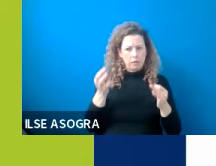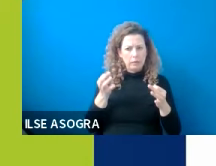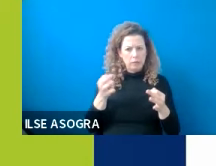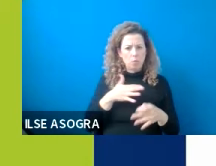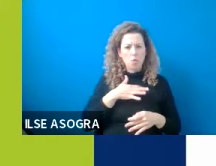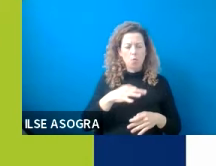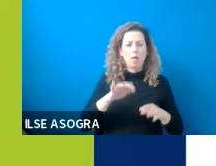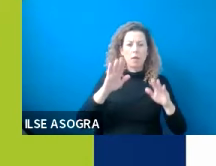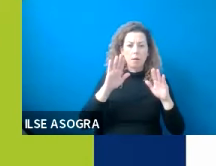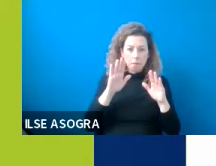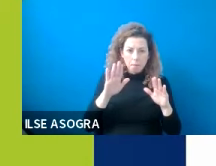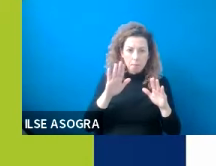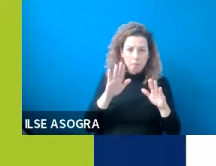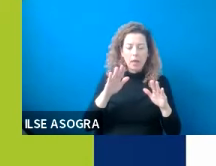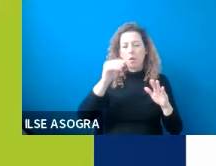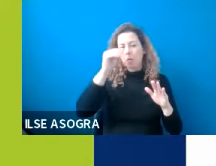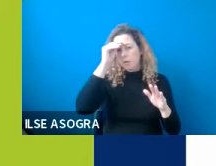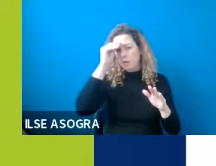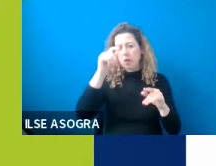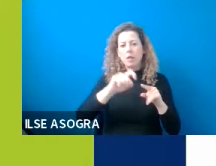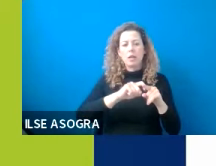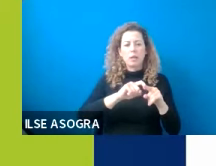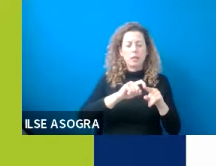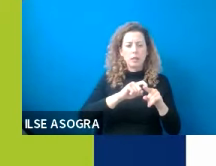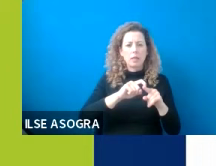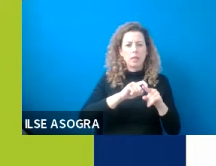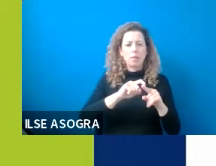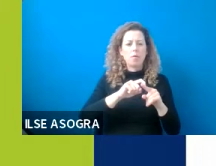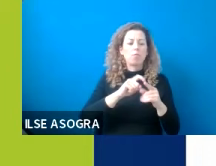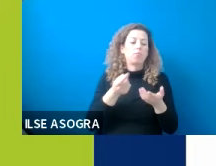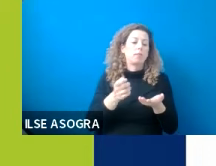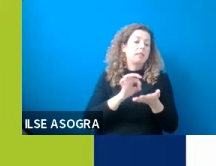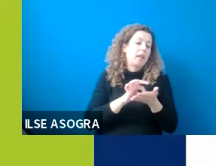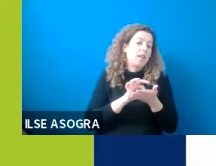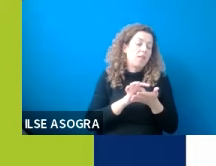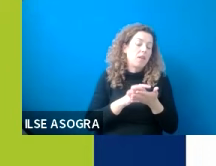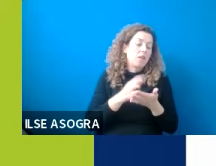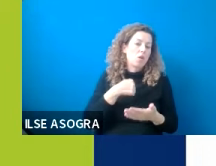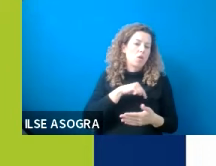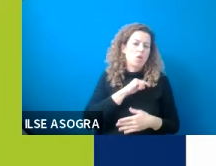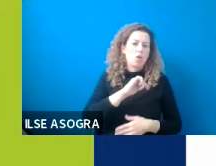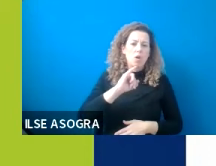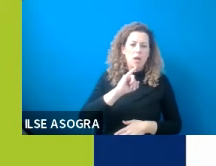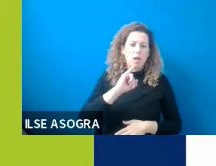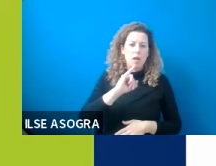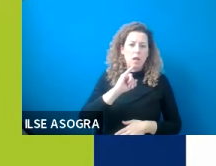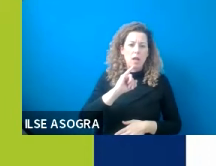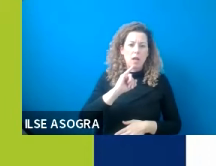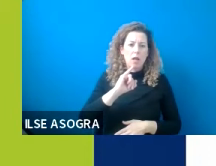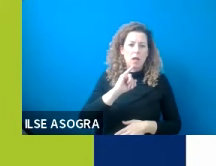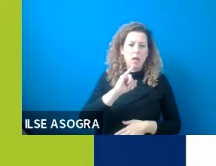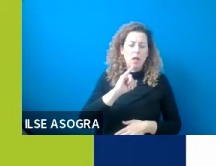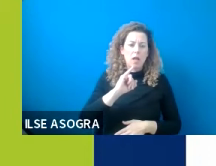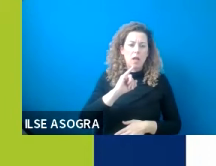entiendo que por el tipo de servicios sanitarios que somos, pues partimos con cierta